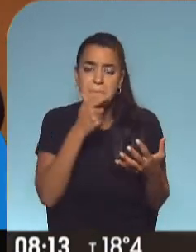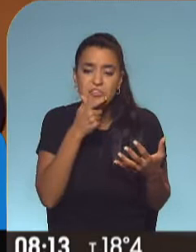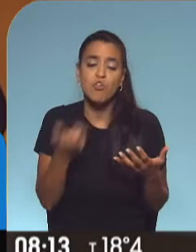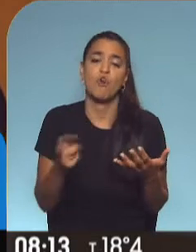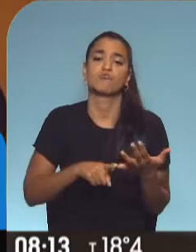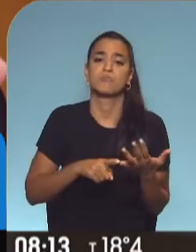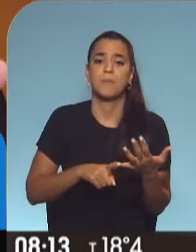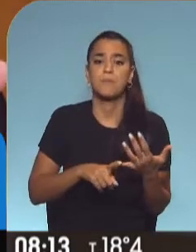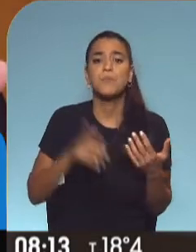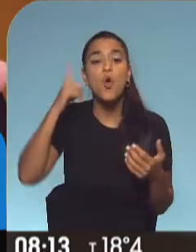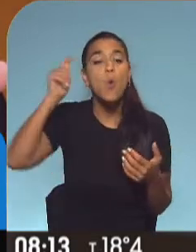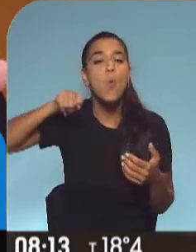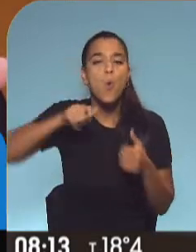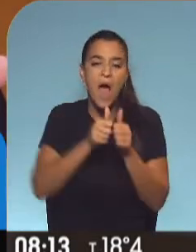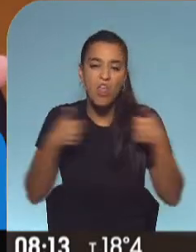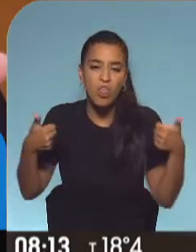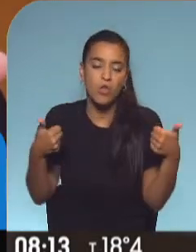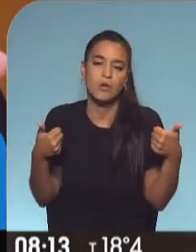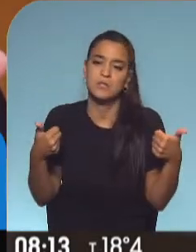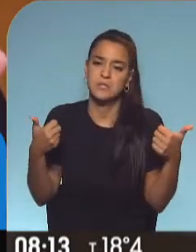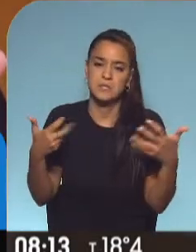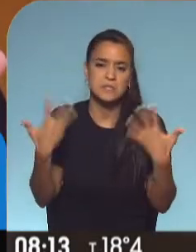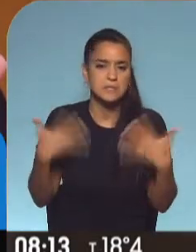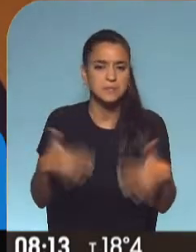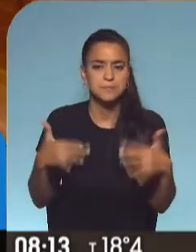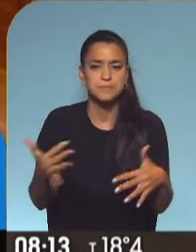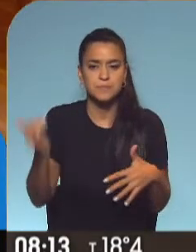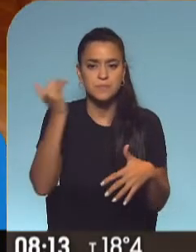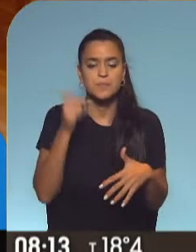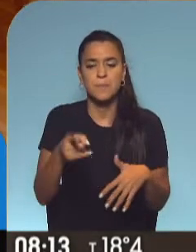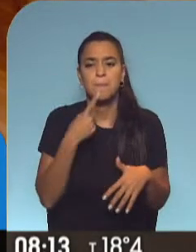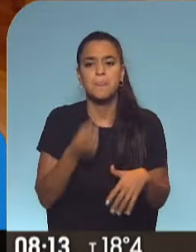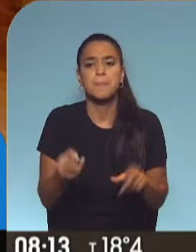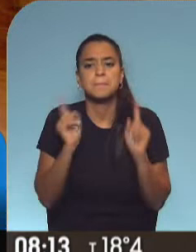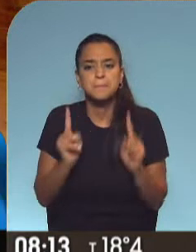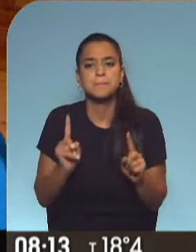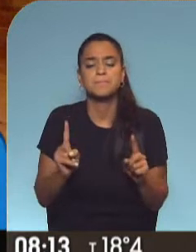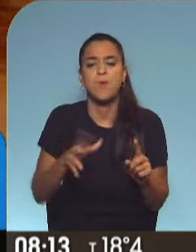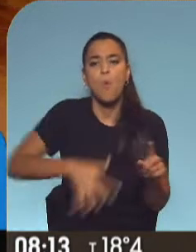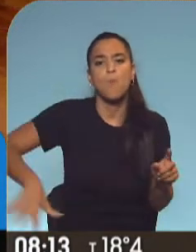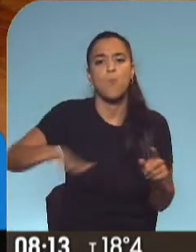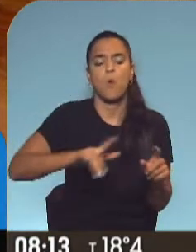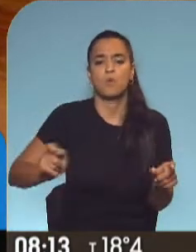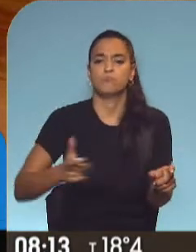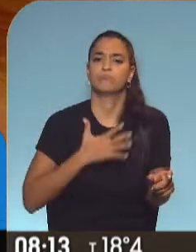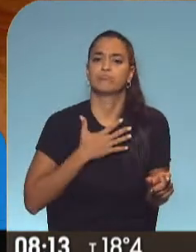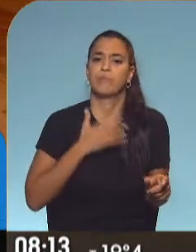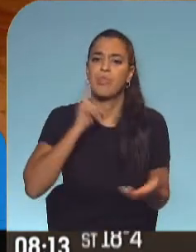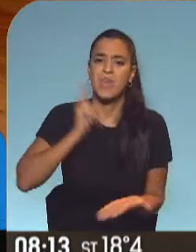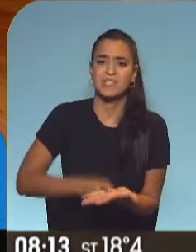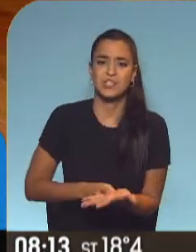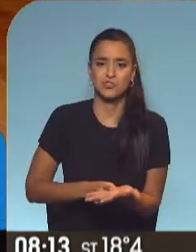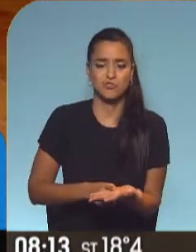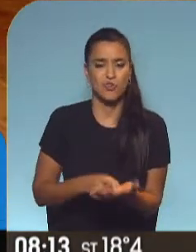jurado, es muy grande. Es decir, cuando ya es el propio pueblo soberano el que toma la decisión en casos